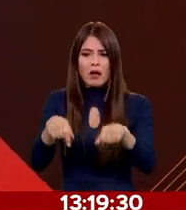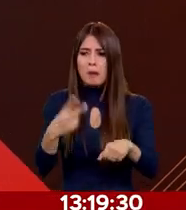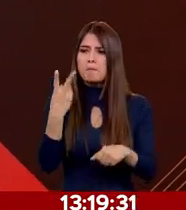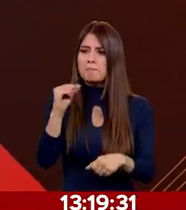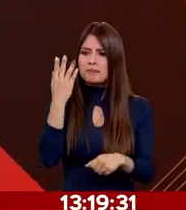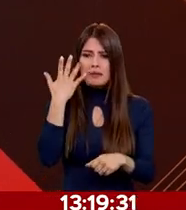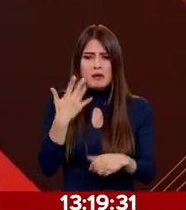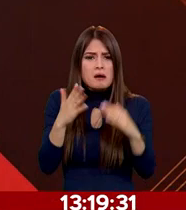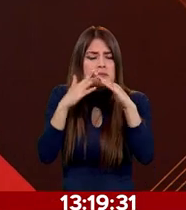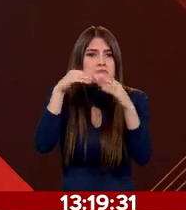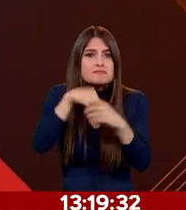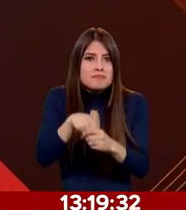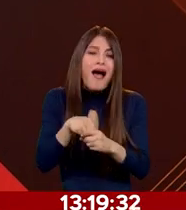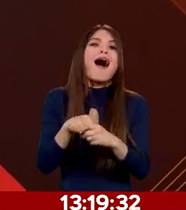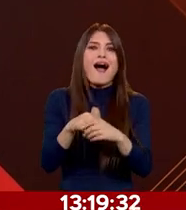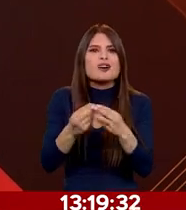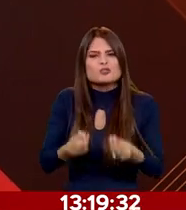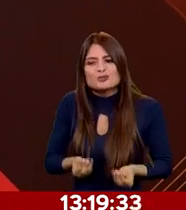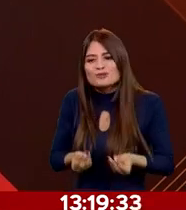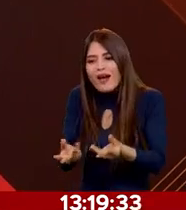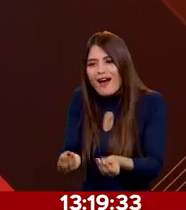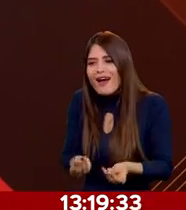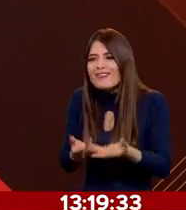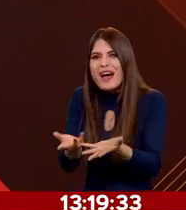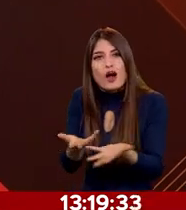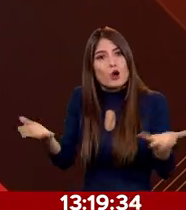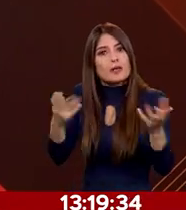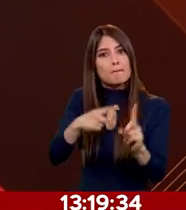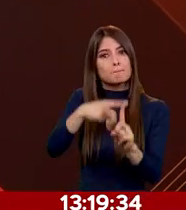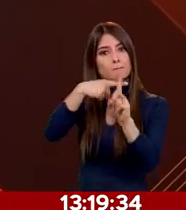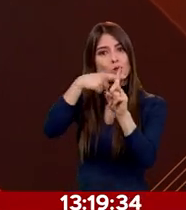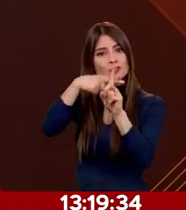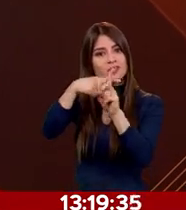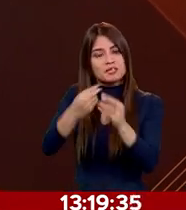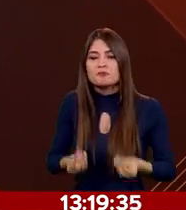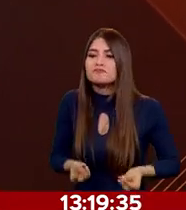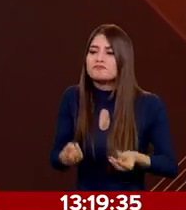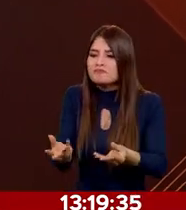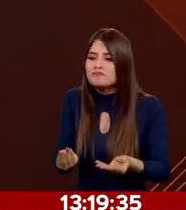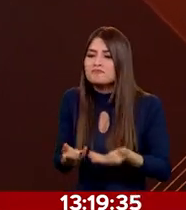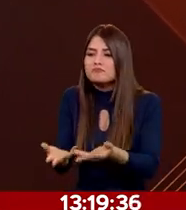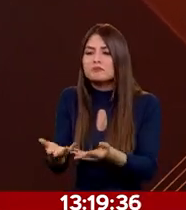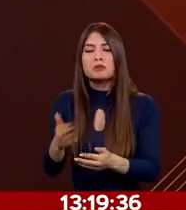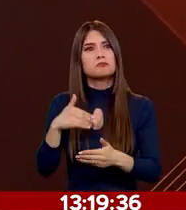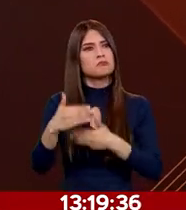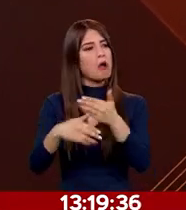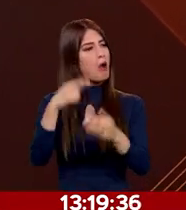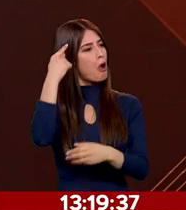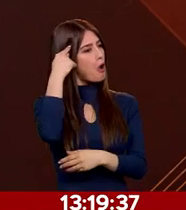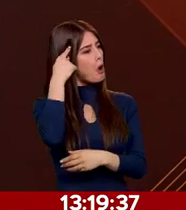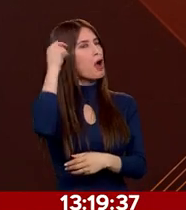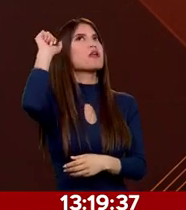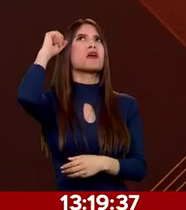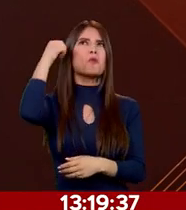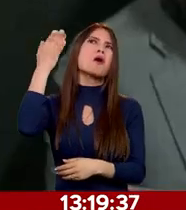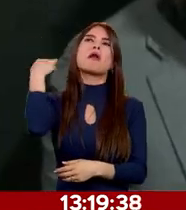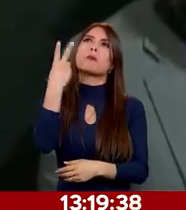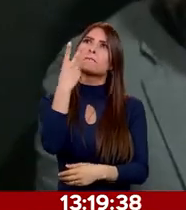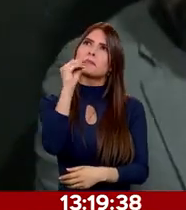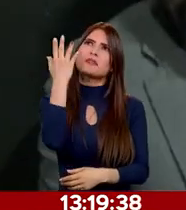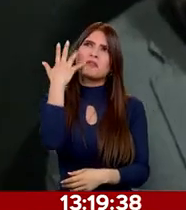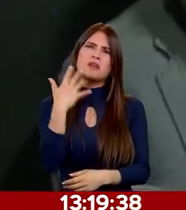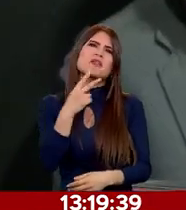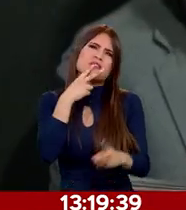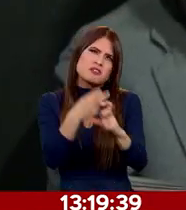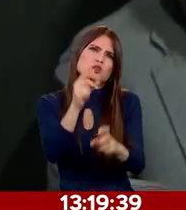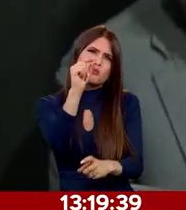los recuerdos que queden sean entrañables que con el tiempo digan sí parece que pasamos un momento difícil pero nosotros lo recordamos con cariño las